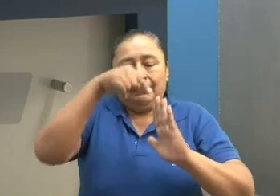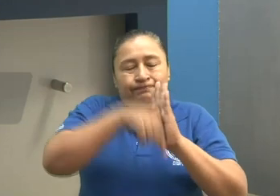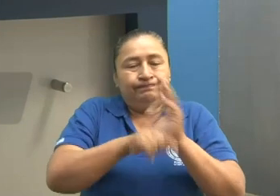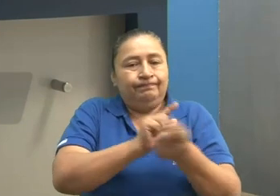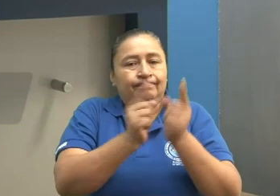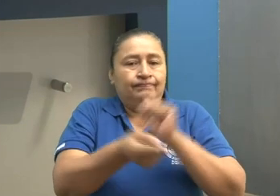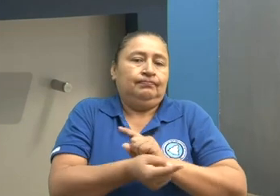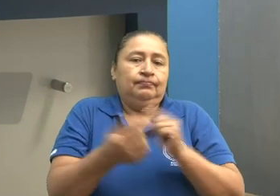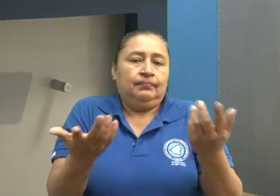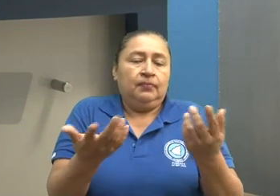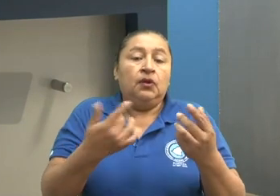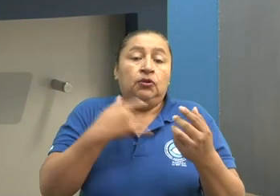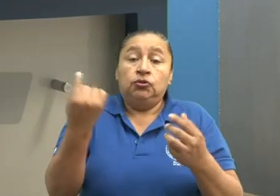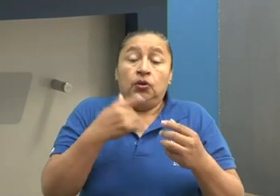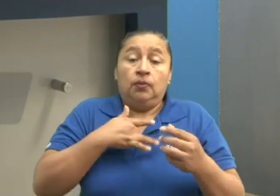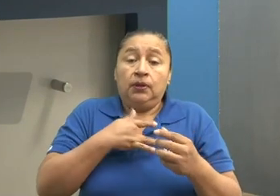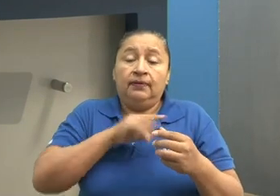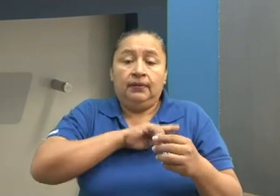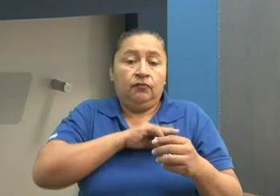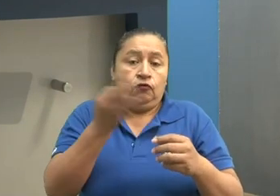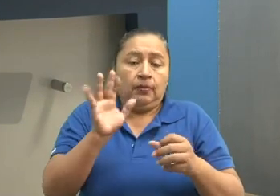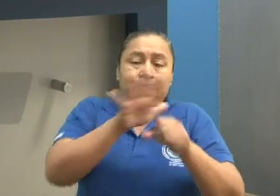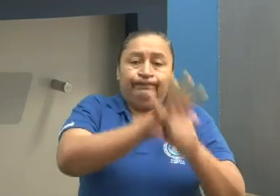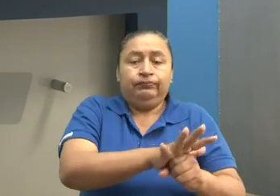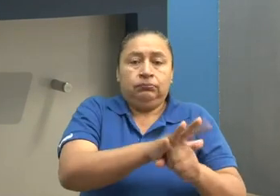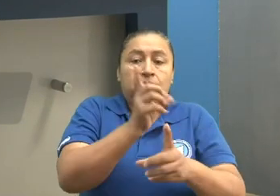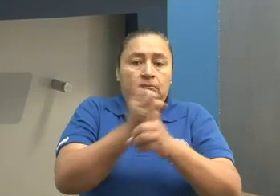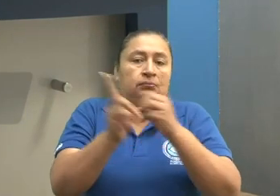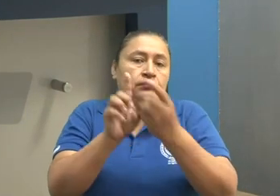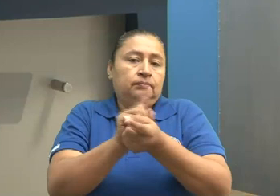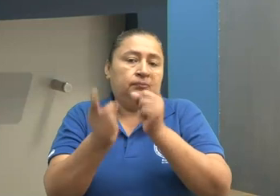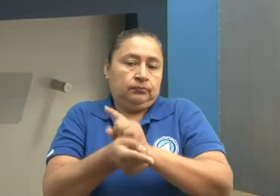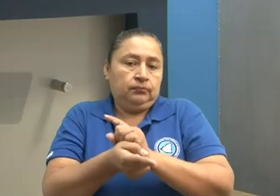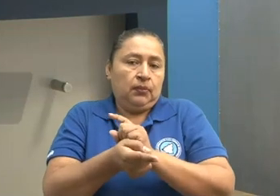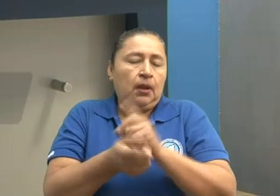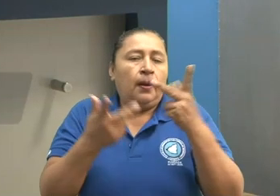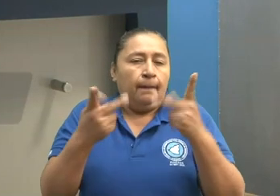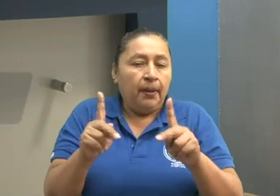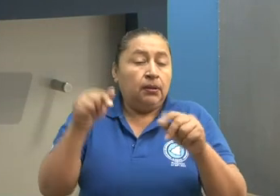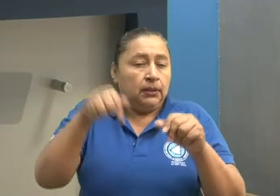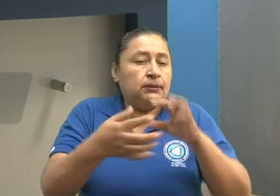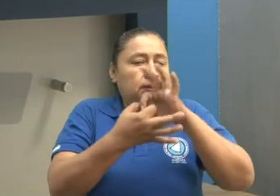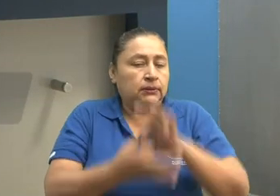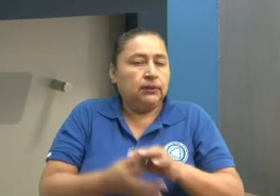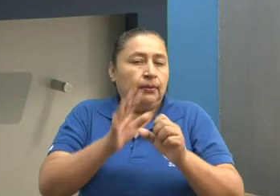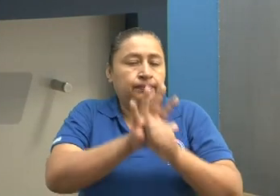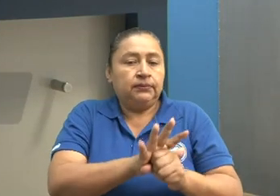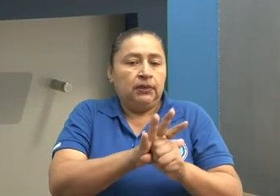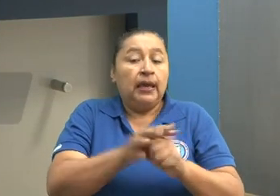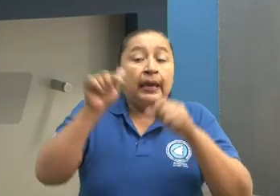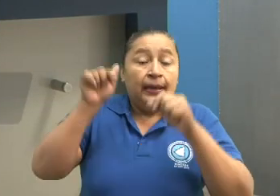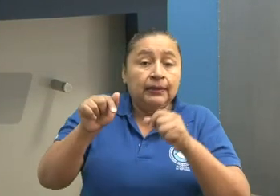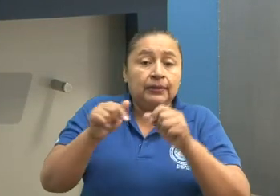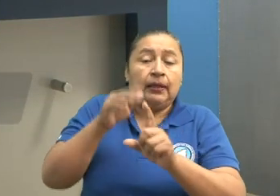solo porque existía un sistema dictatorial, que había que cambiarlo. Pero ese sistema dictatorial representaba los